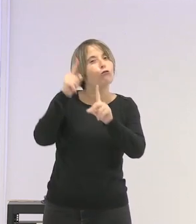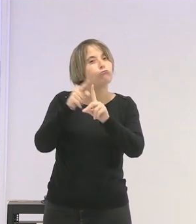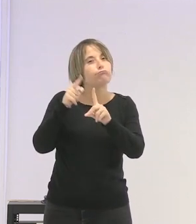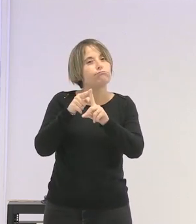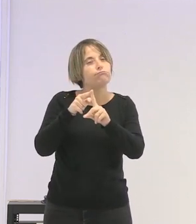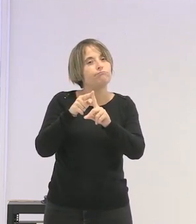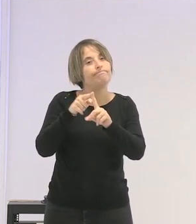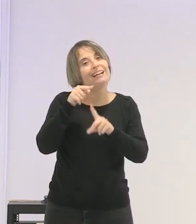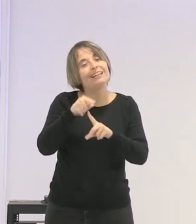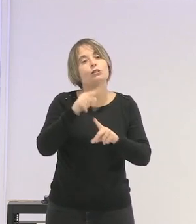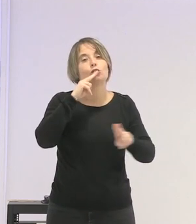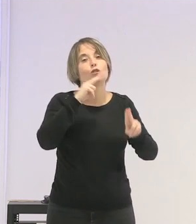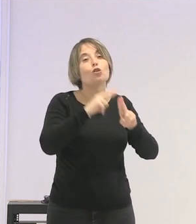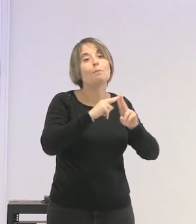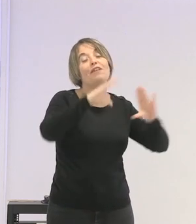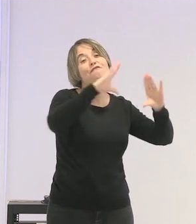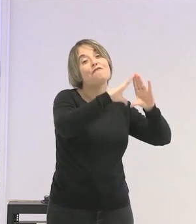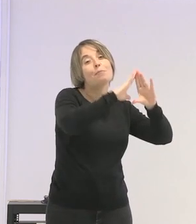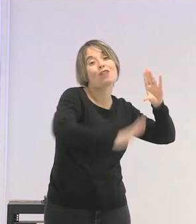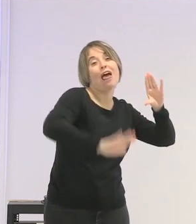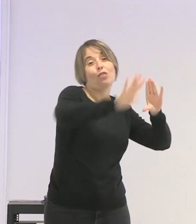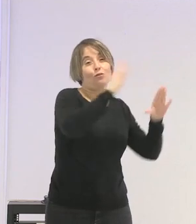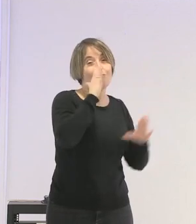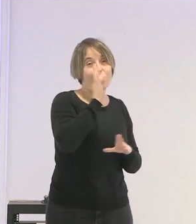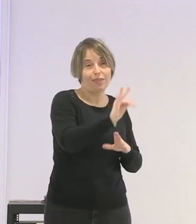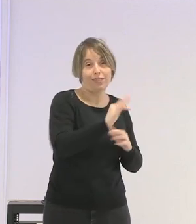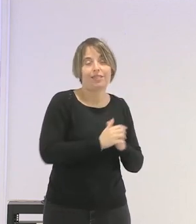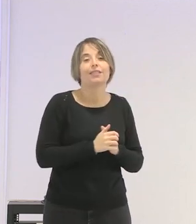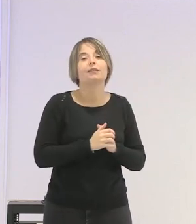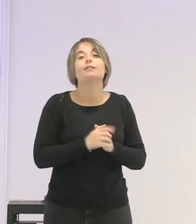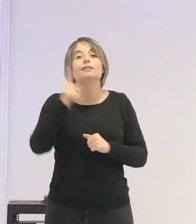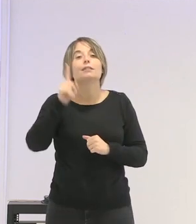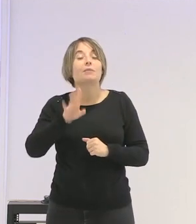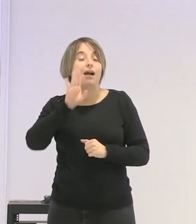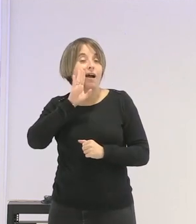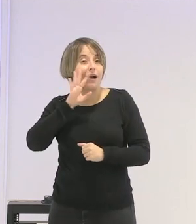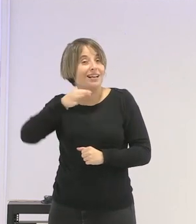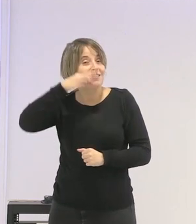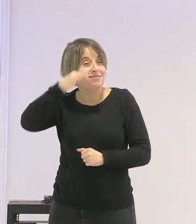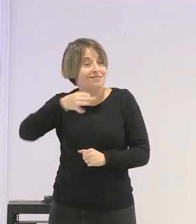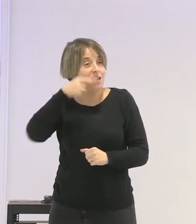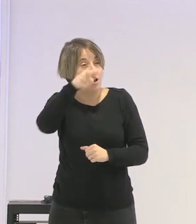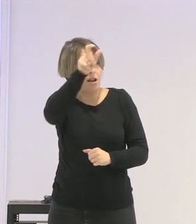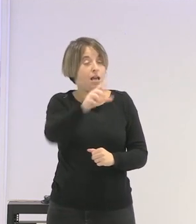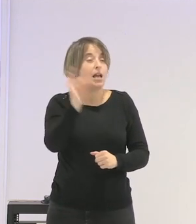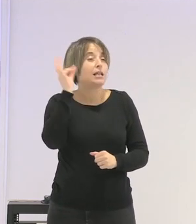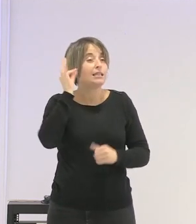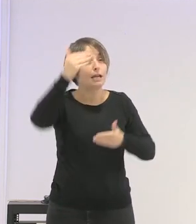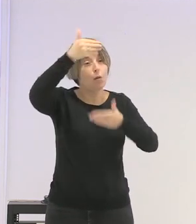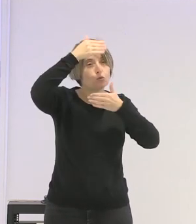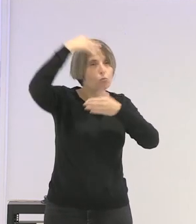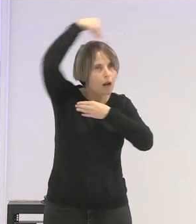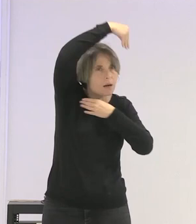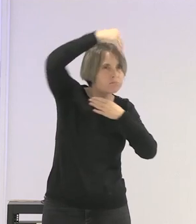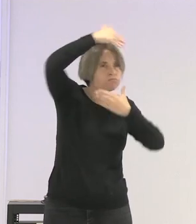es el femonacionalismo. Y hay otra idea interesante, que una vez estaba contando esto en una charla y había una chica musulmana con velo y